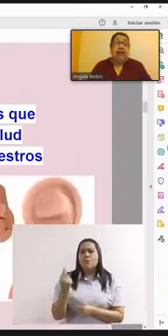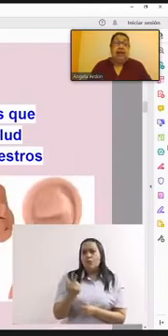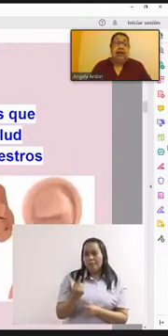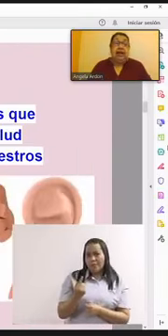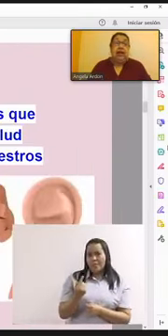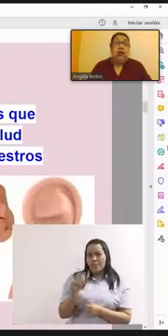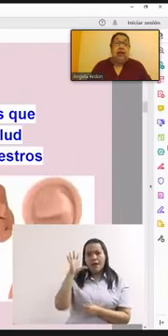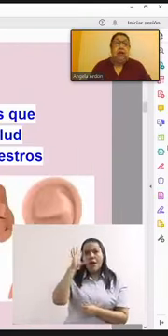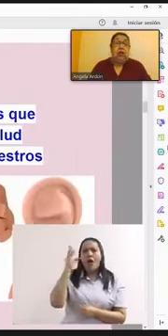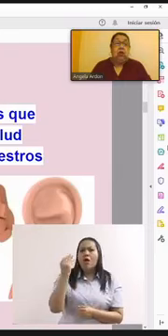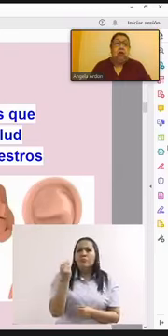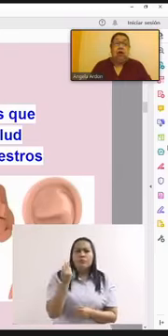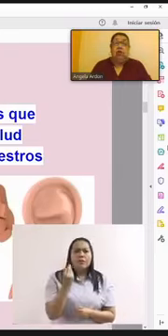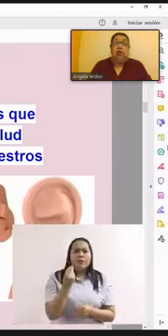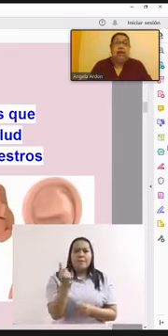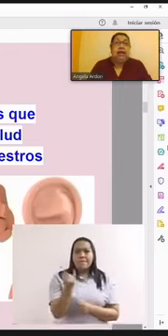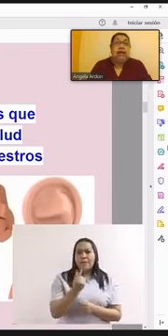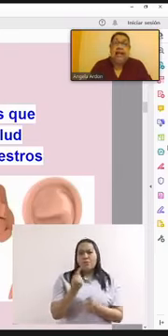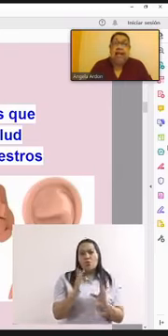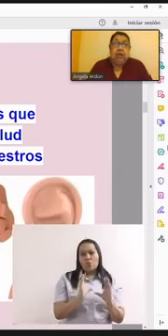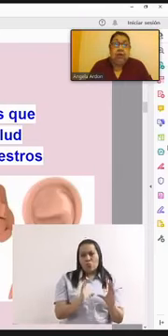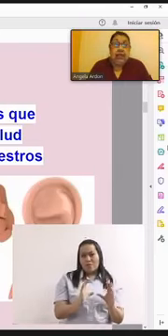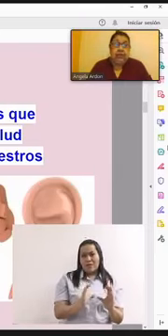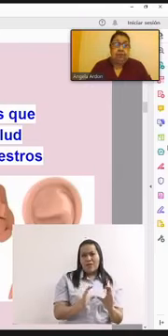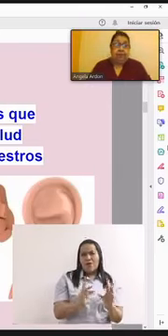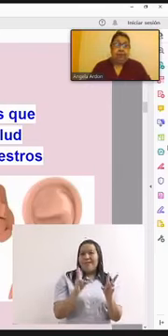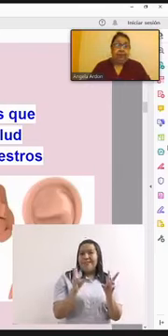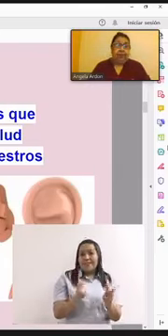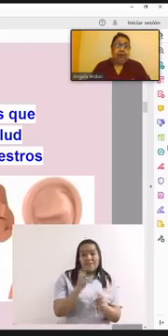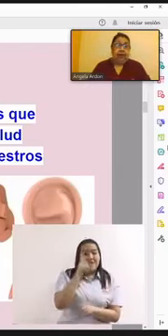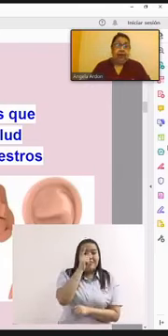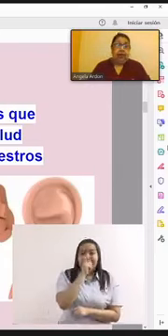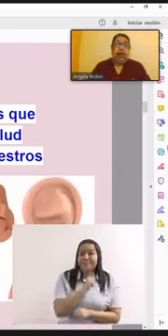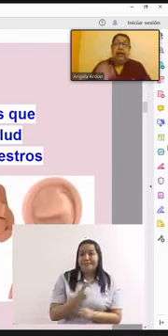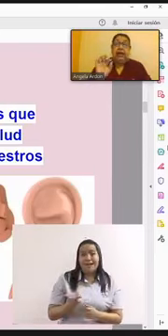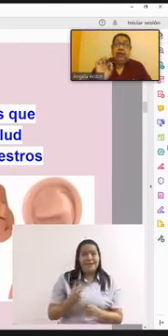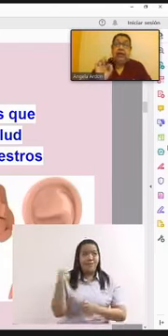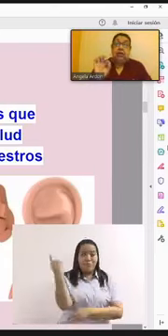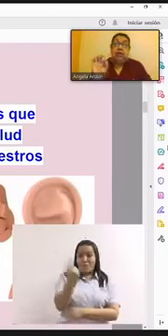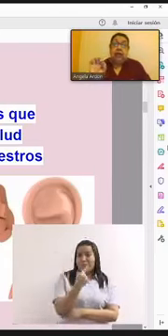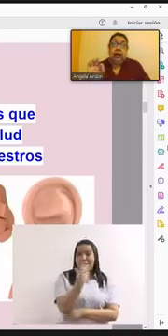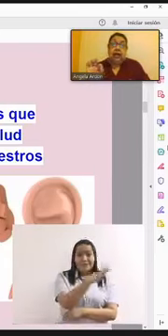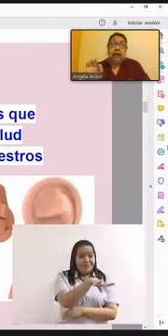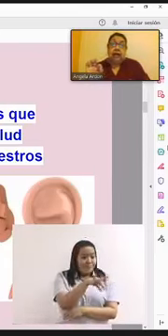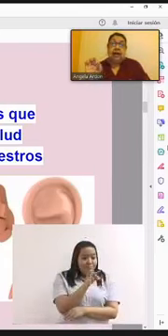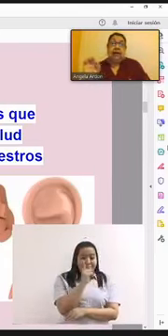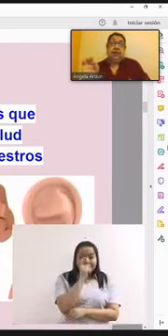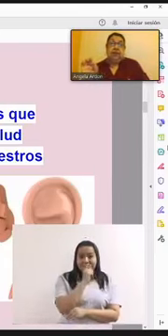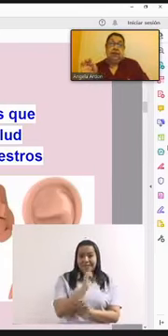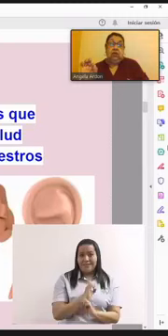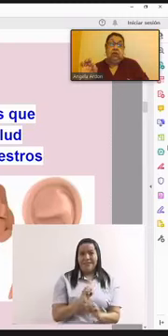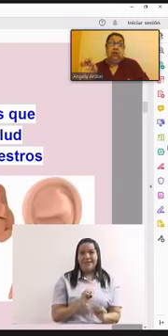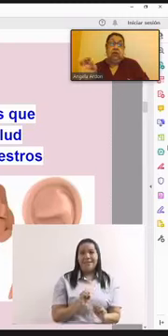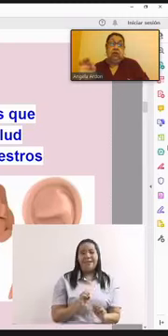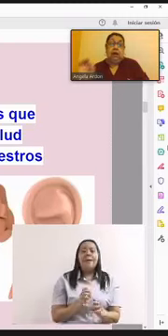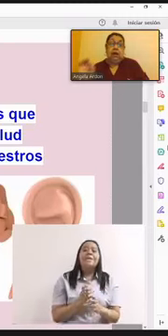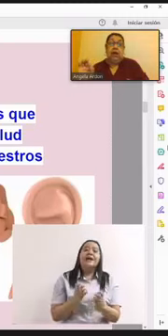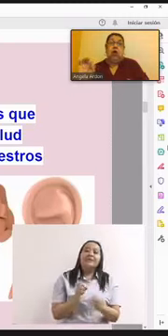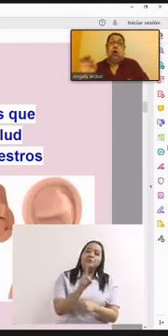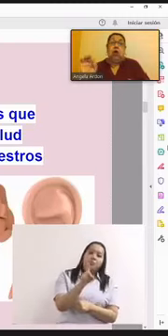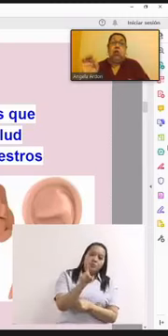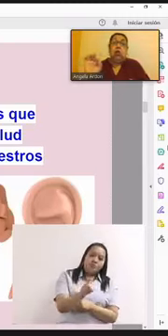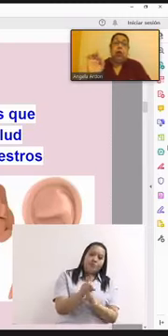es el cuidado, es un tema que nadie lo maneja. ¿Quién de ustedes ha recibido un